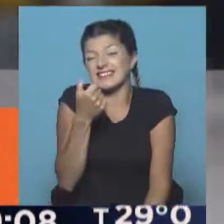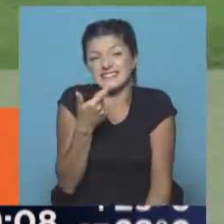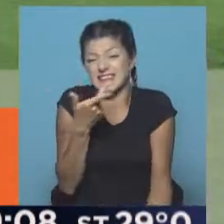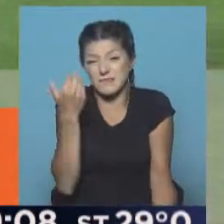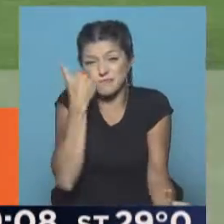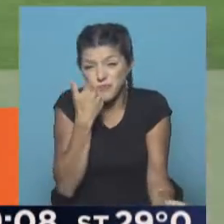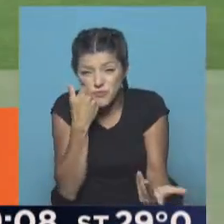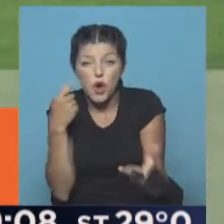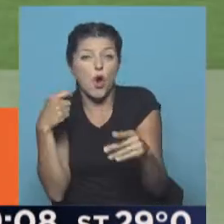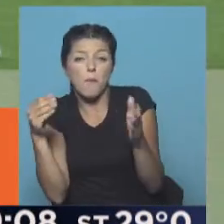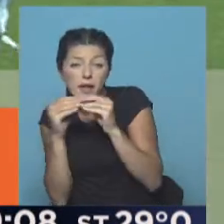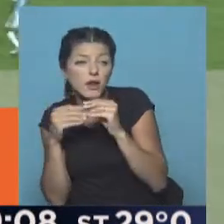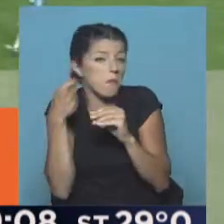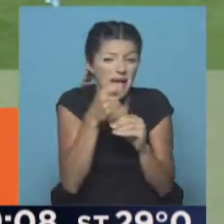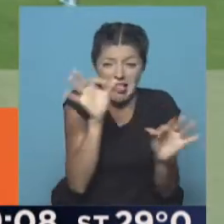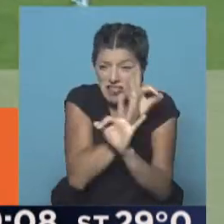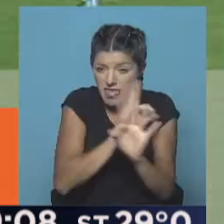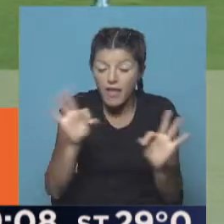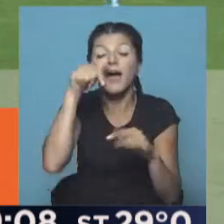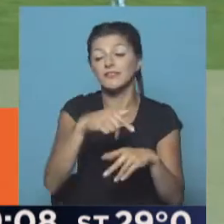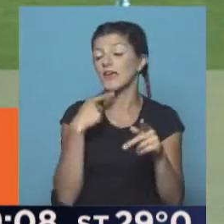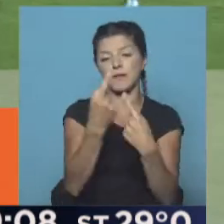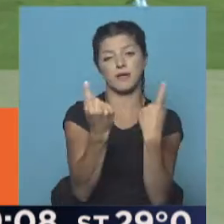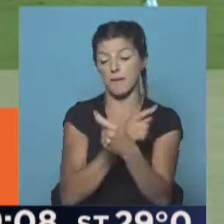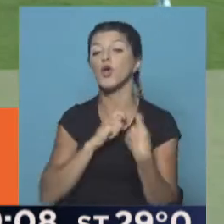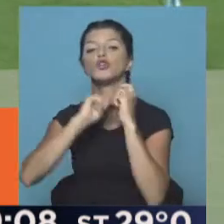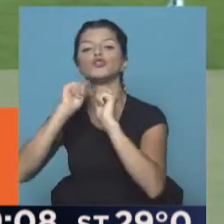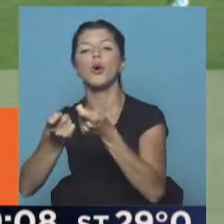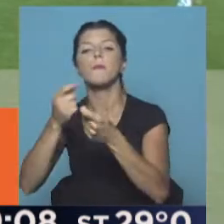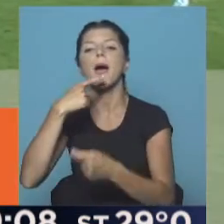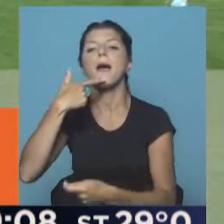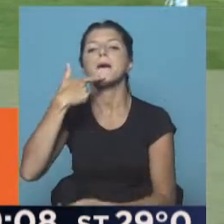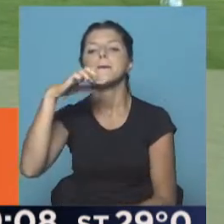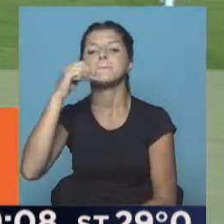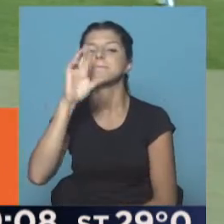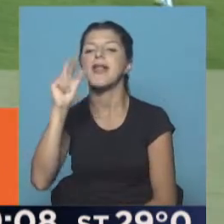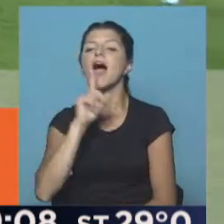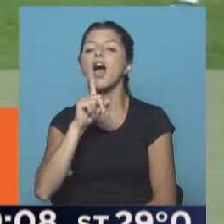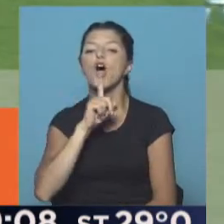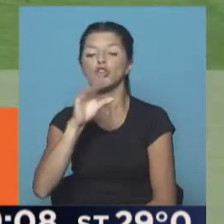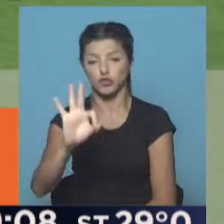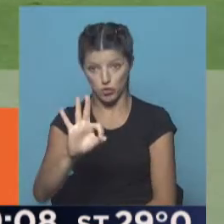de sus compañeros. En su lugar, Lucas Prato, que convirtiera este